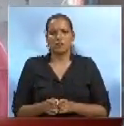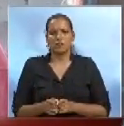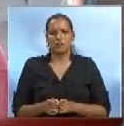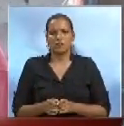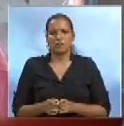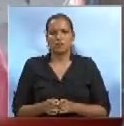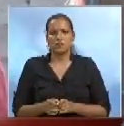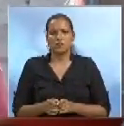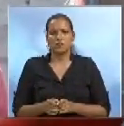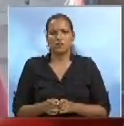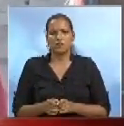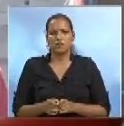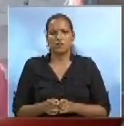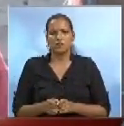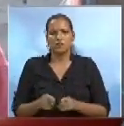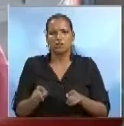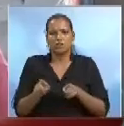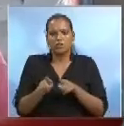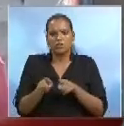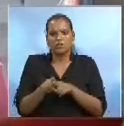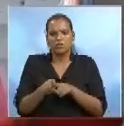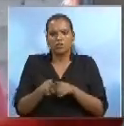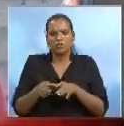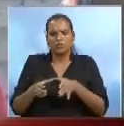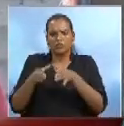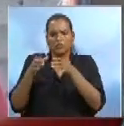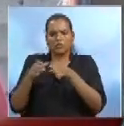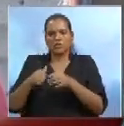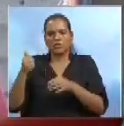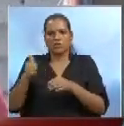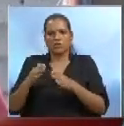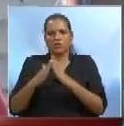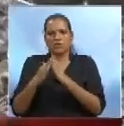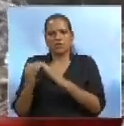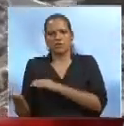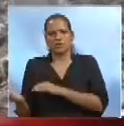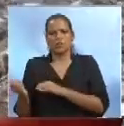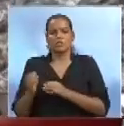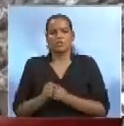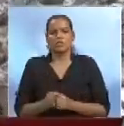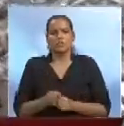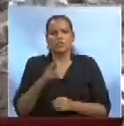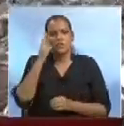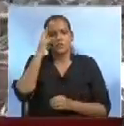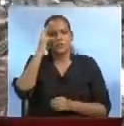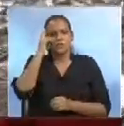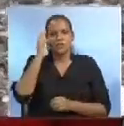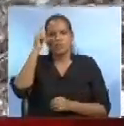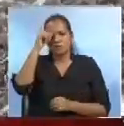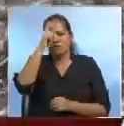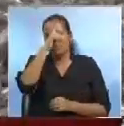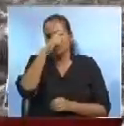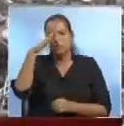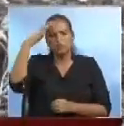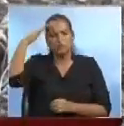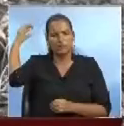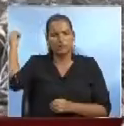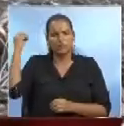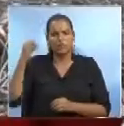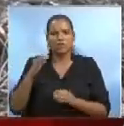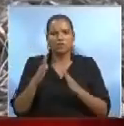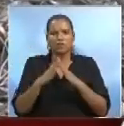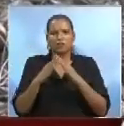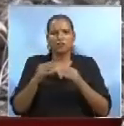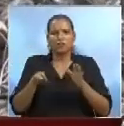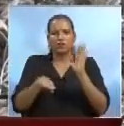adentro, donde se topa con la columna de la esquina de la vivienda, se la lleva. Recuerdos difíciles de olvidar en la vivienda que